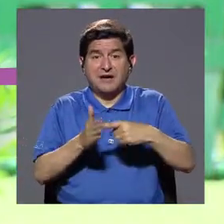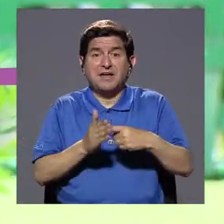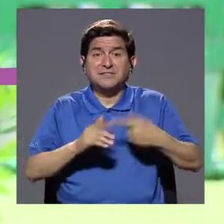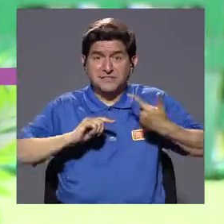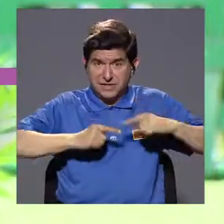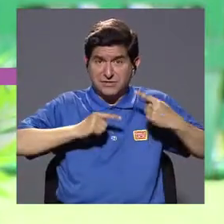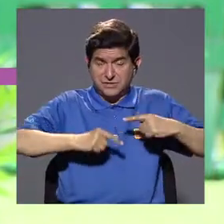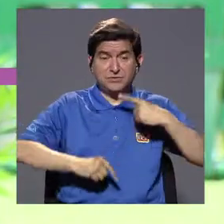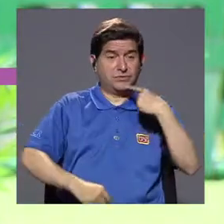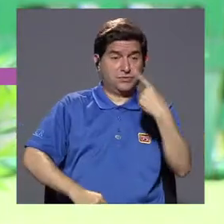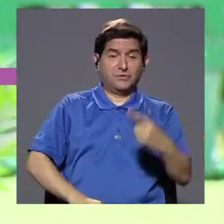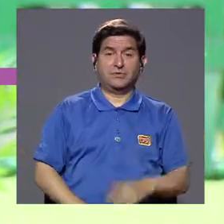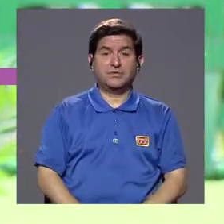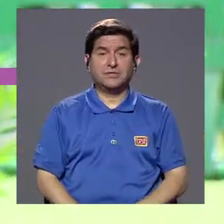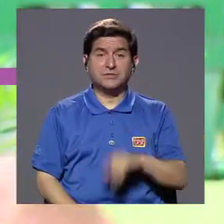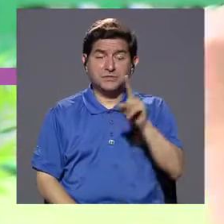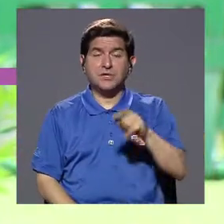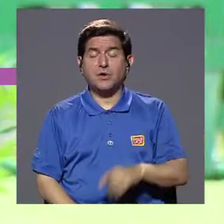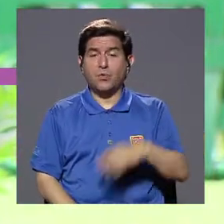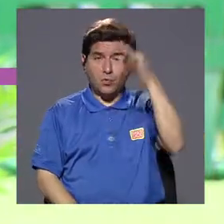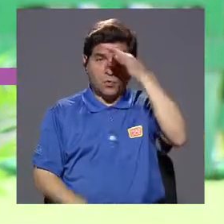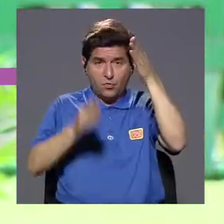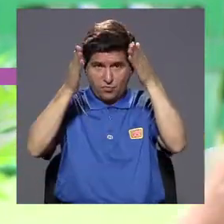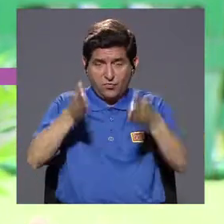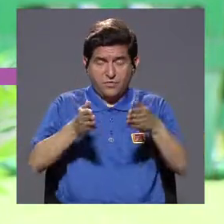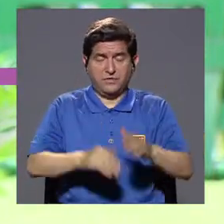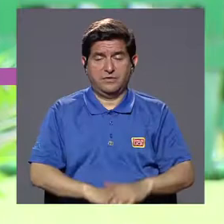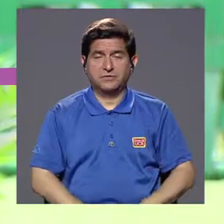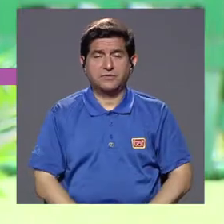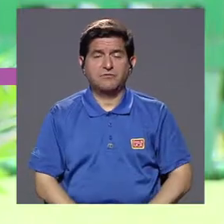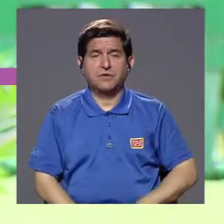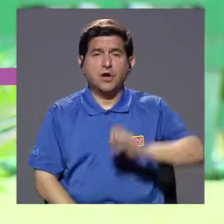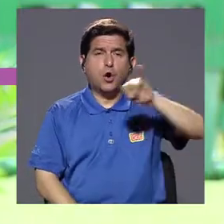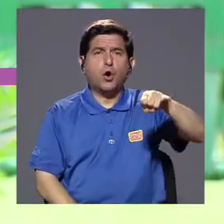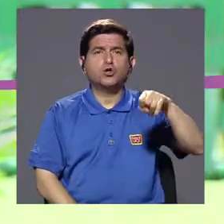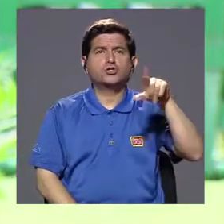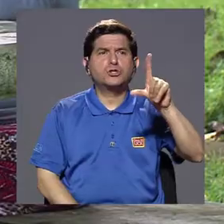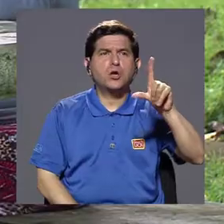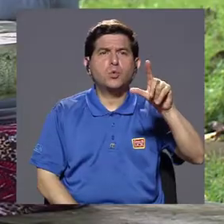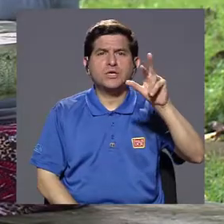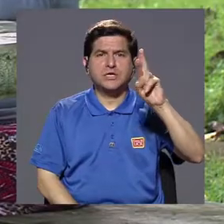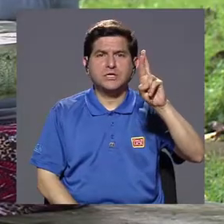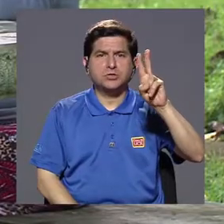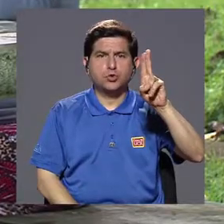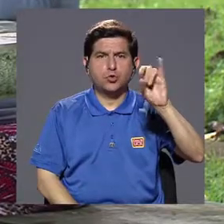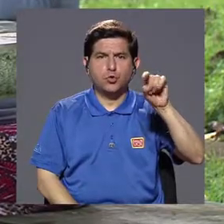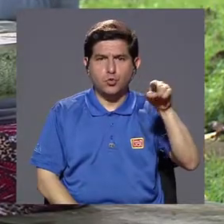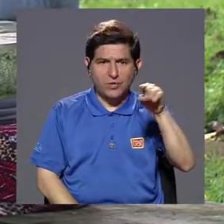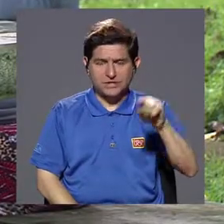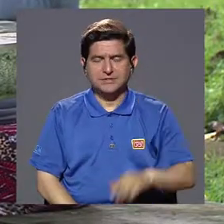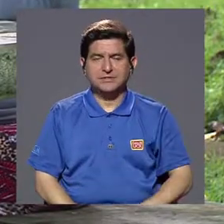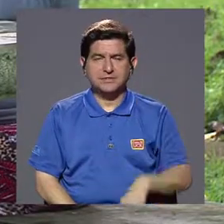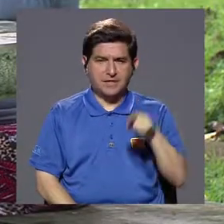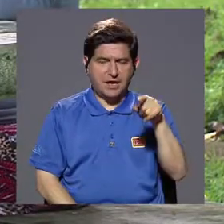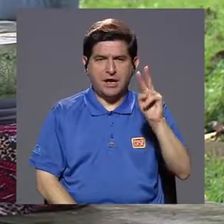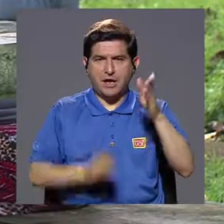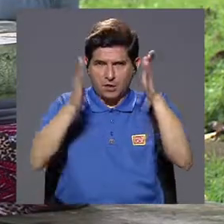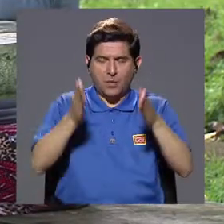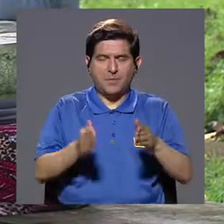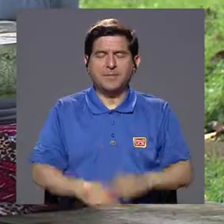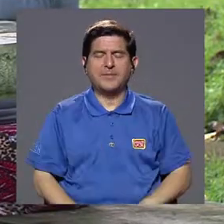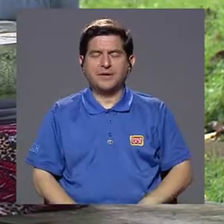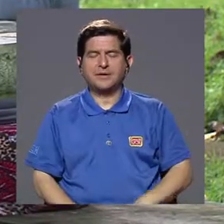así lo plantea un filoso que se llama josé luís luis él es un colega